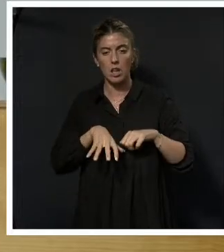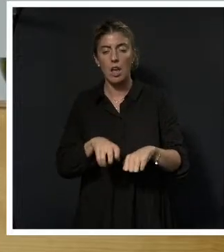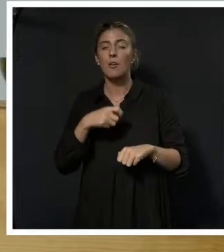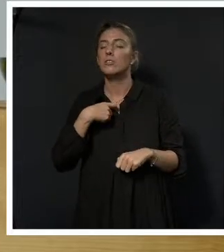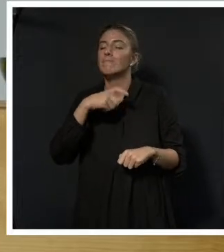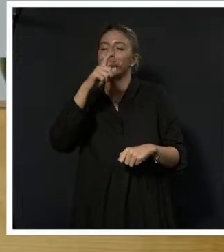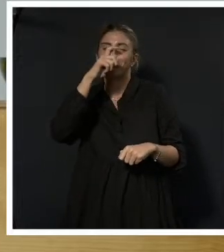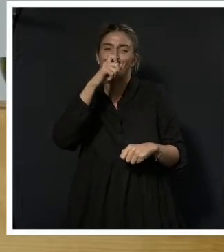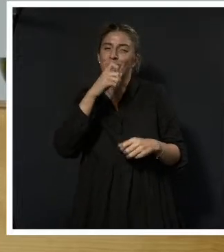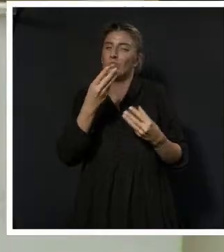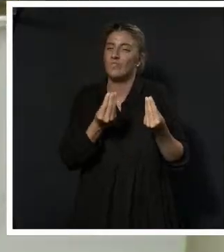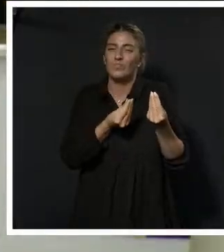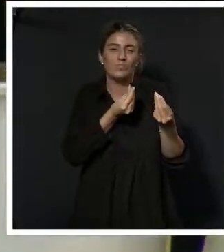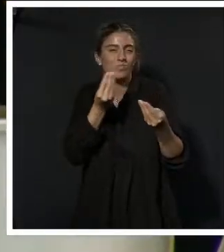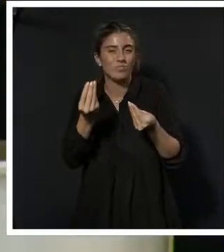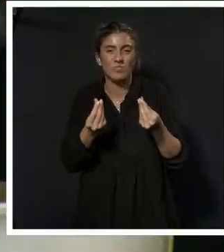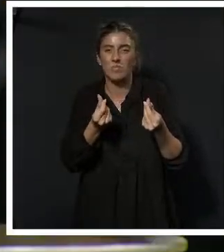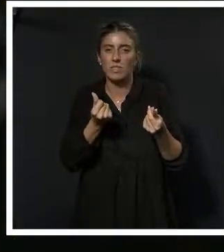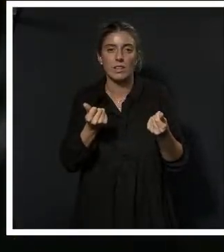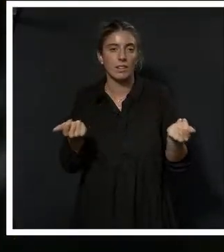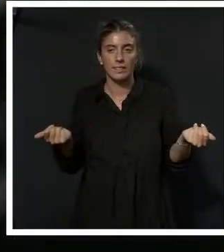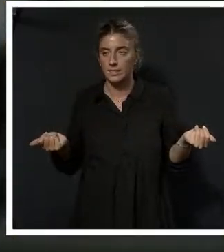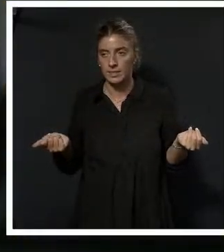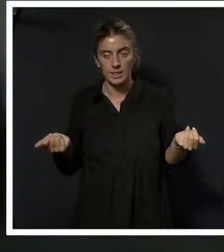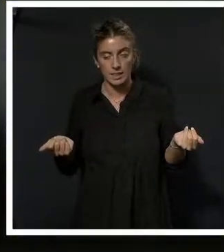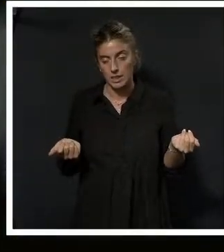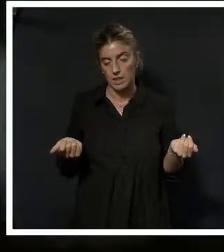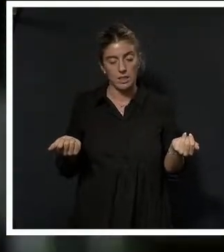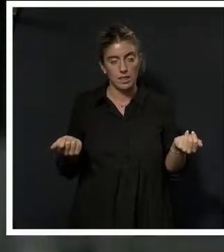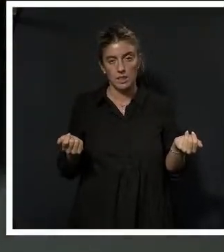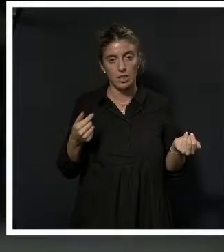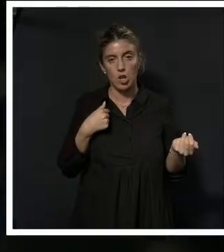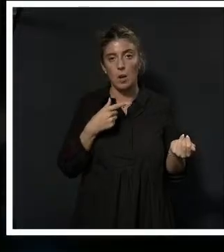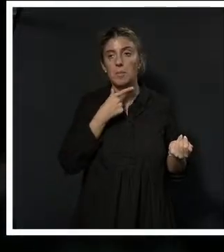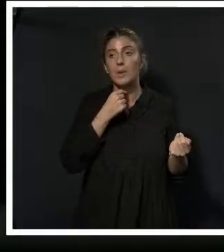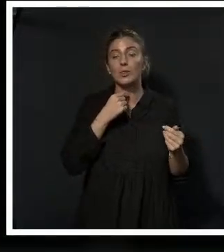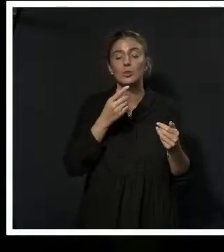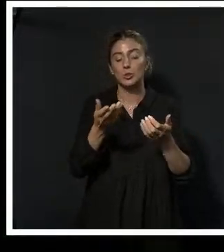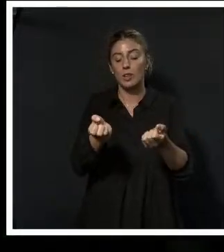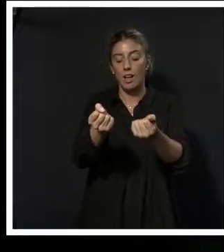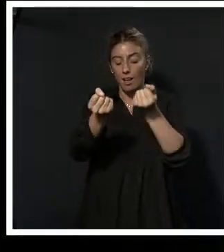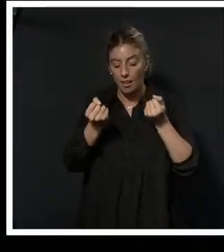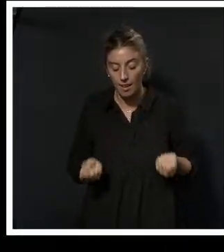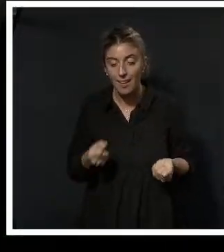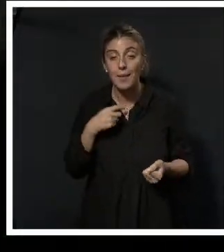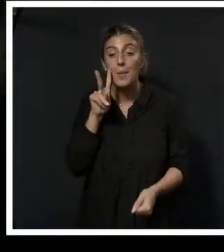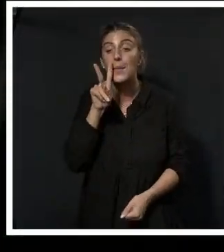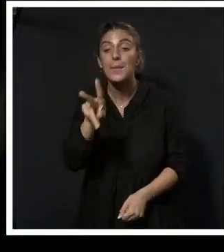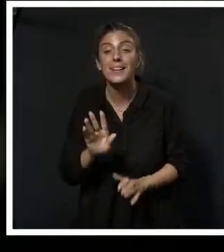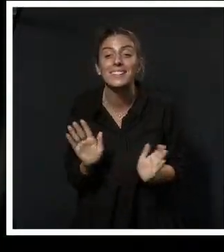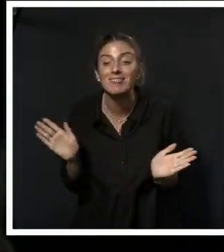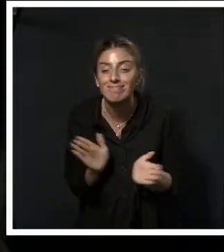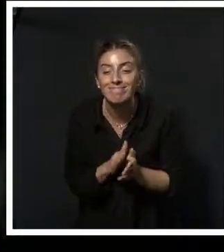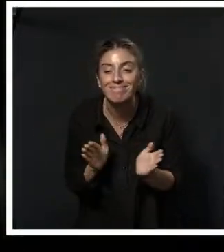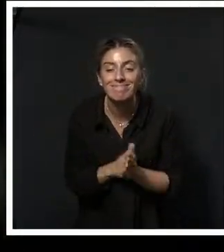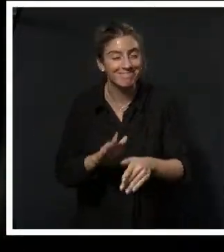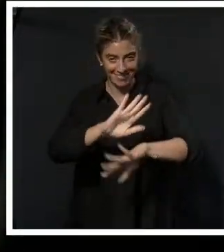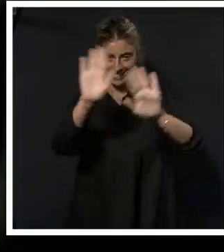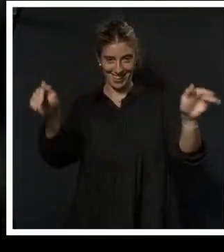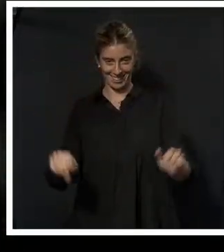muy vivido de ese momento porque a mí básicamente que me gustaba era abrir la puerta del horno y ver las empanadas pero